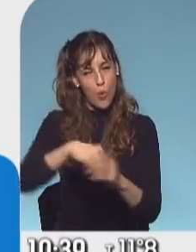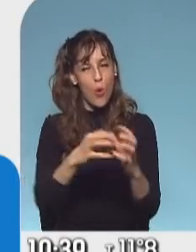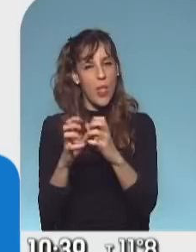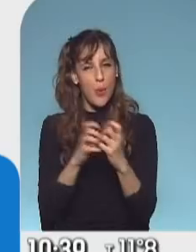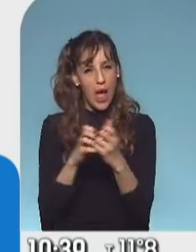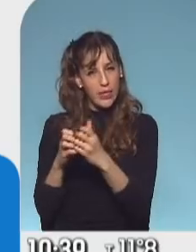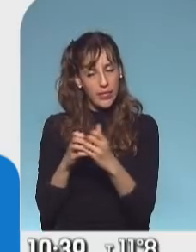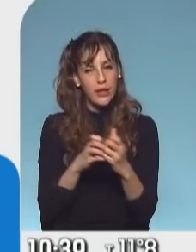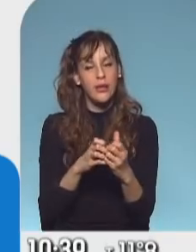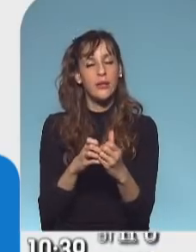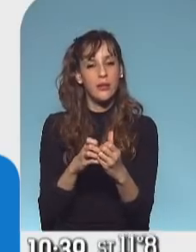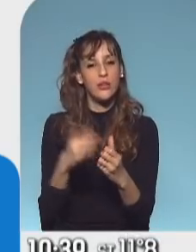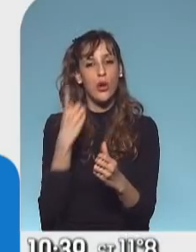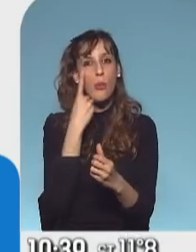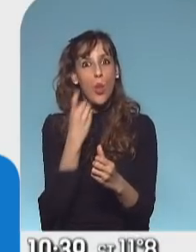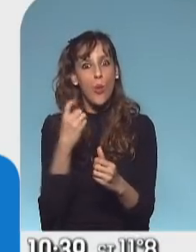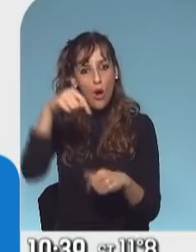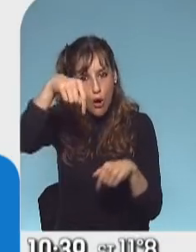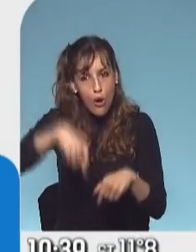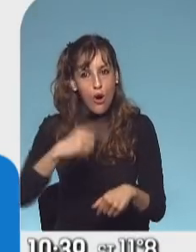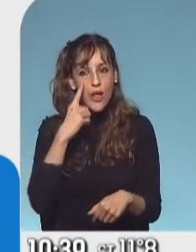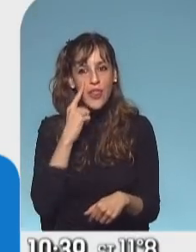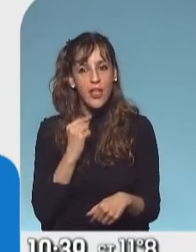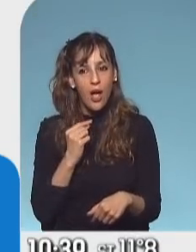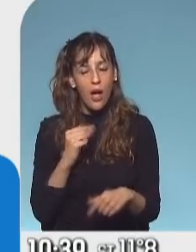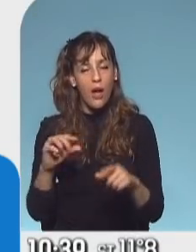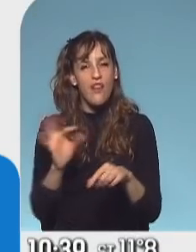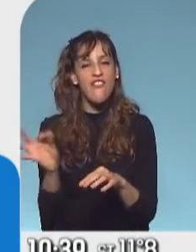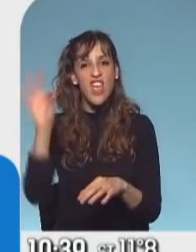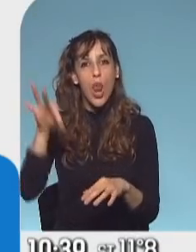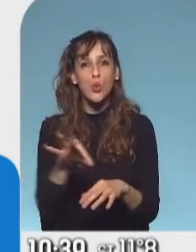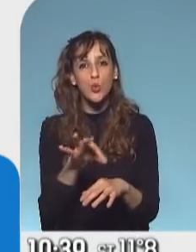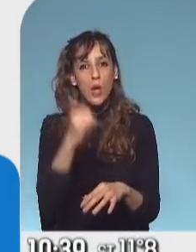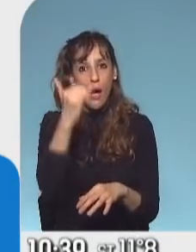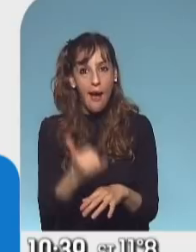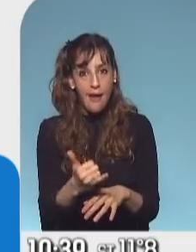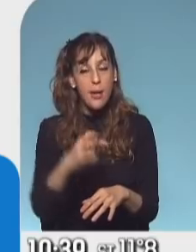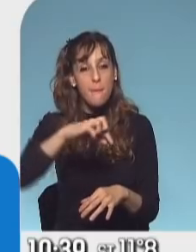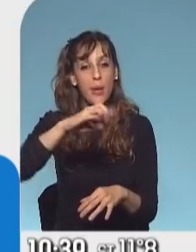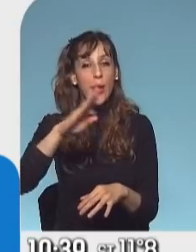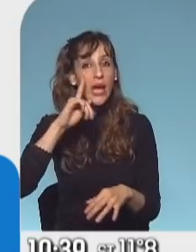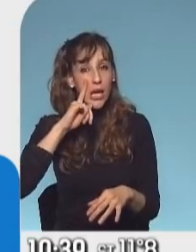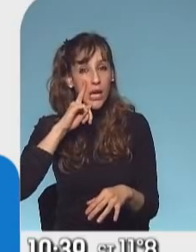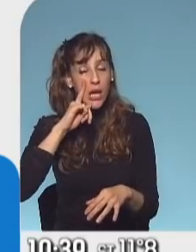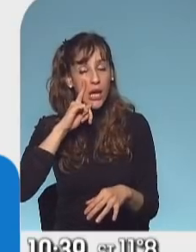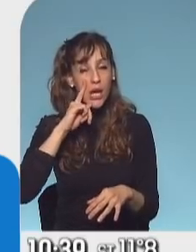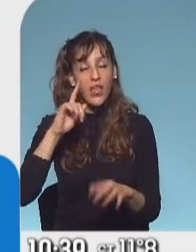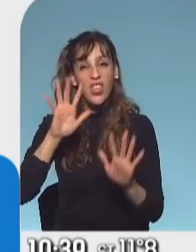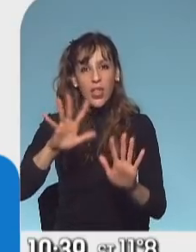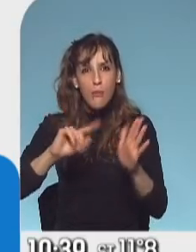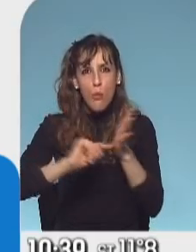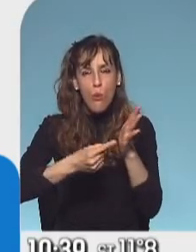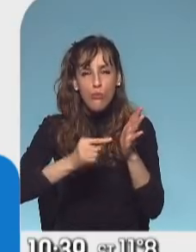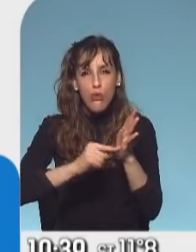y miro que apareció un virus e hizo caer el PBI mundial cerca de 10 puntos, y digo, ¿qué era lo que